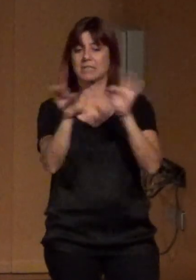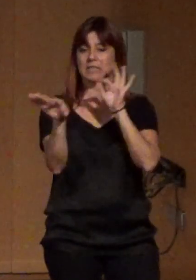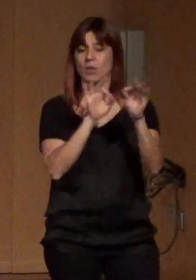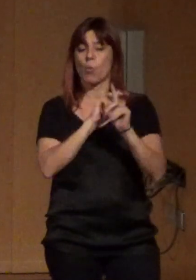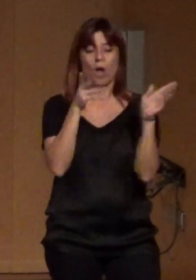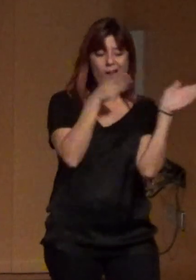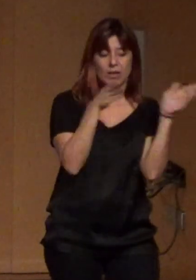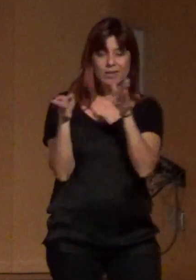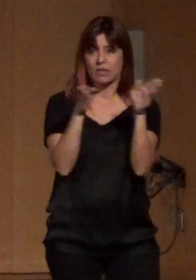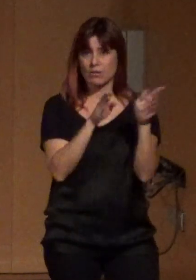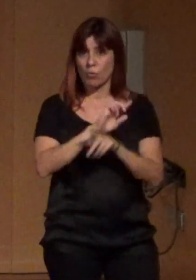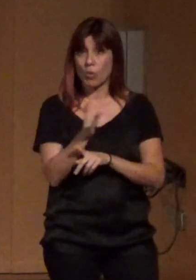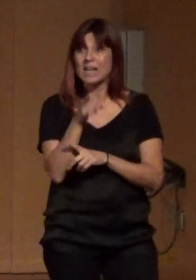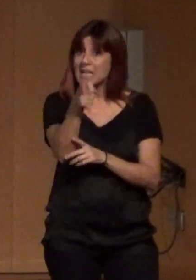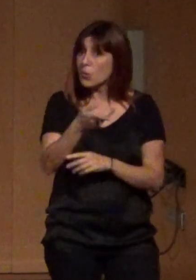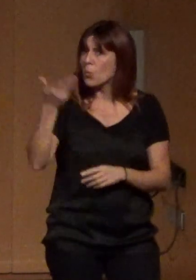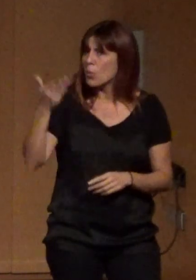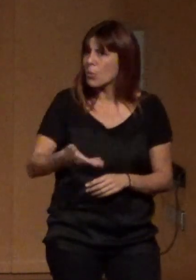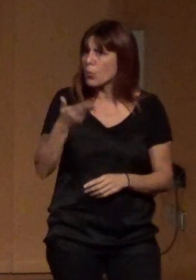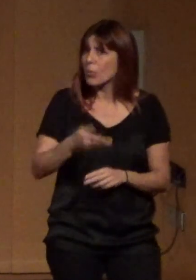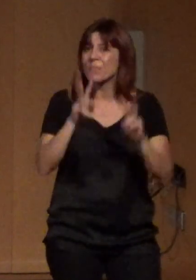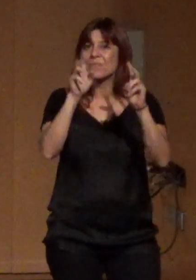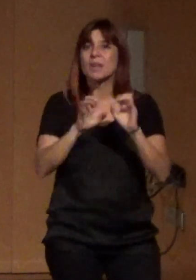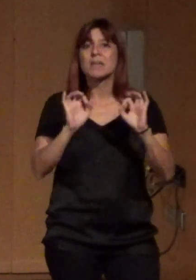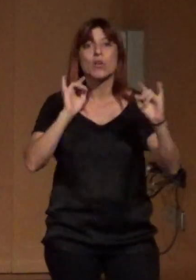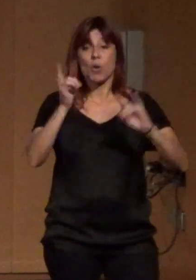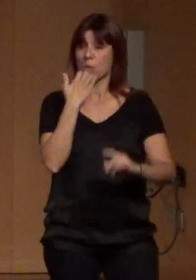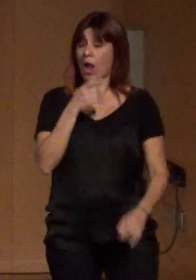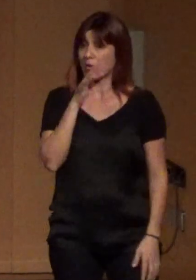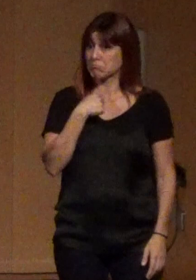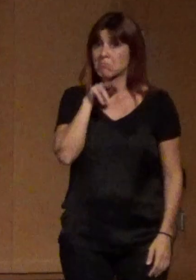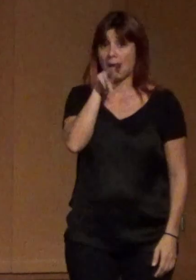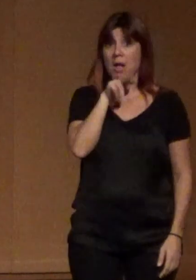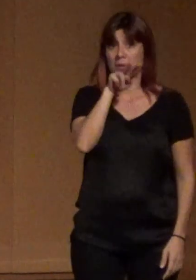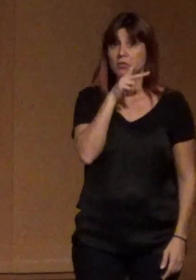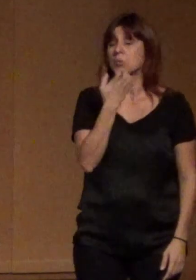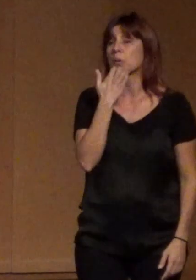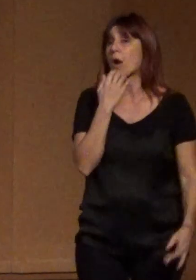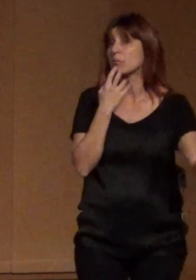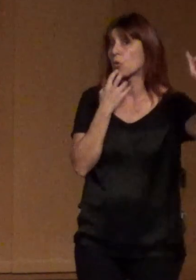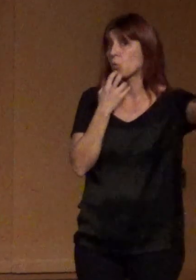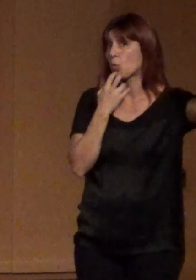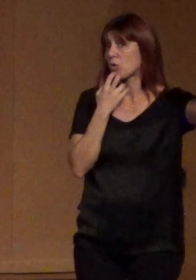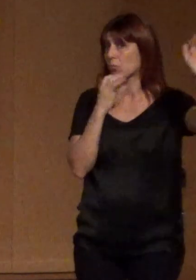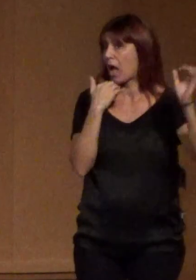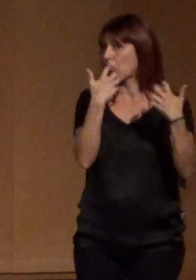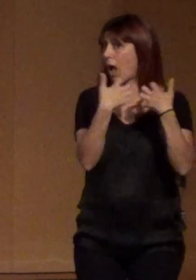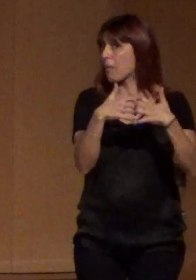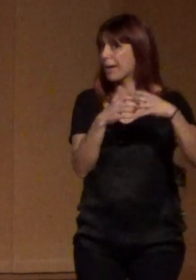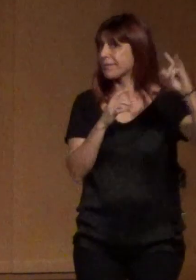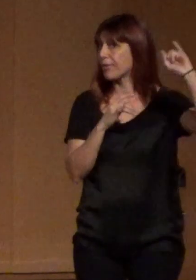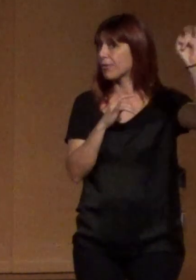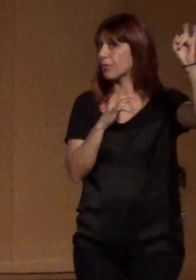muy importante, la idea de la señal ruido. O sea, yo ahora mismo estoy hablando, pero a lo mejor si hay de pronto un ruido de un aparato que está en marcha, ese